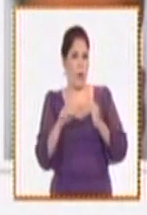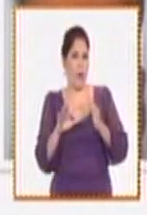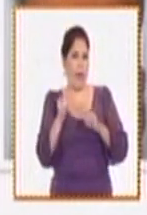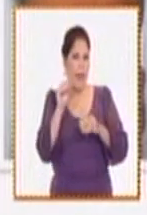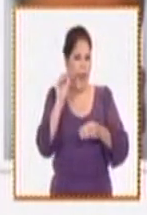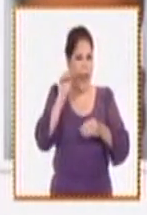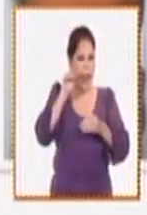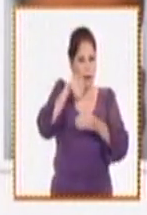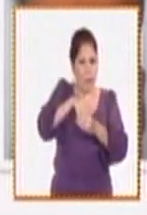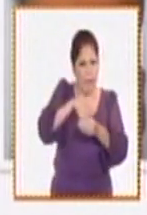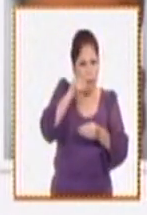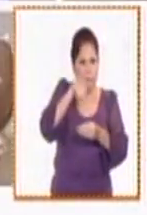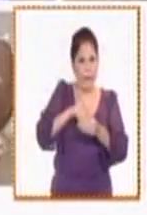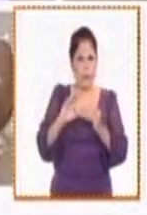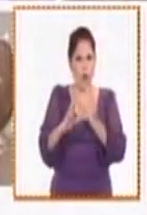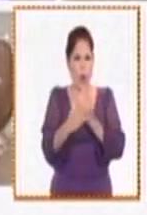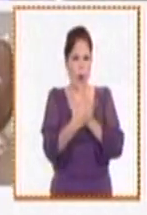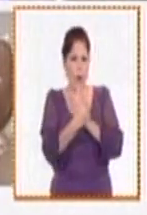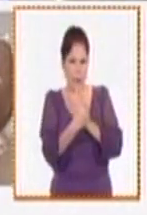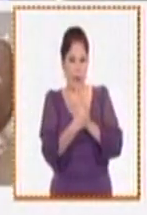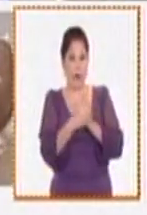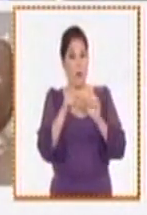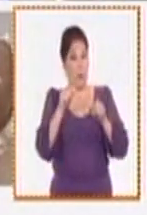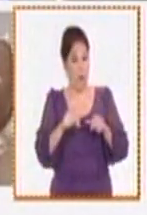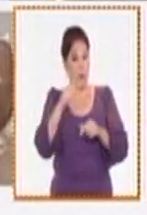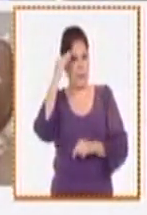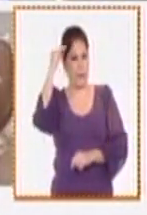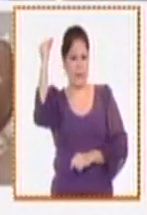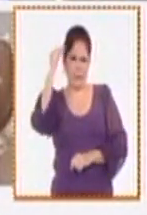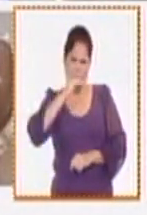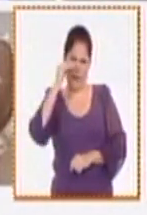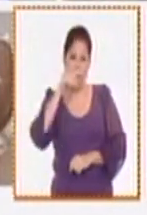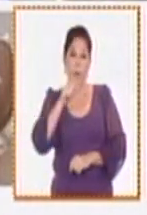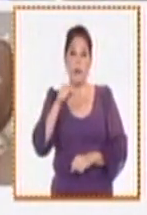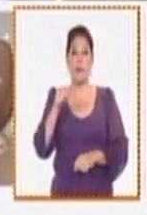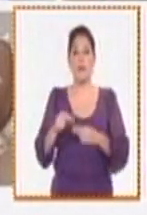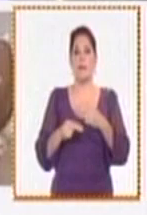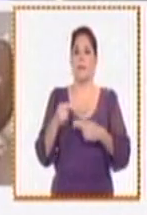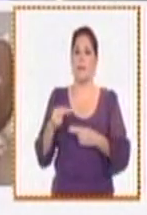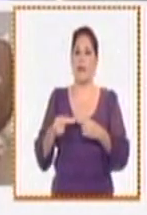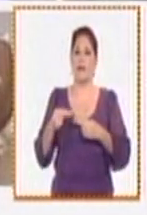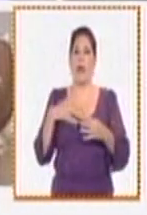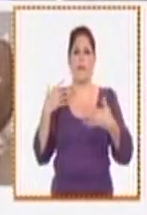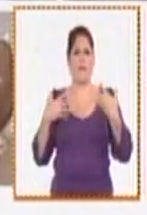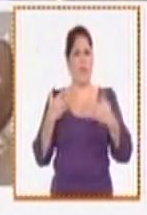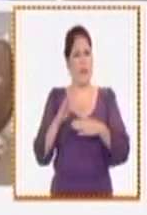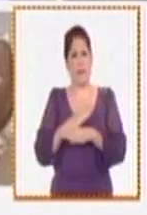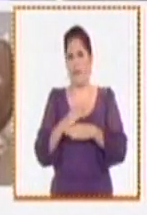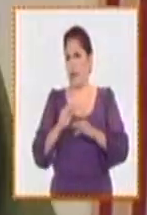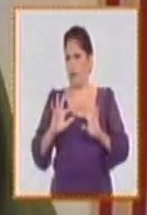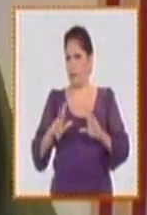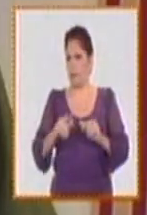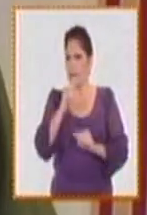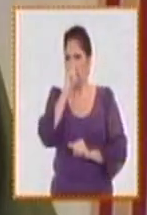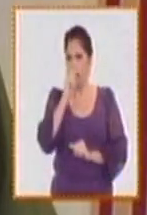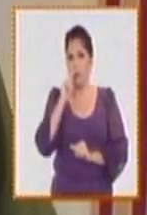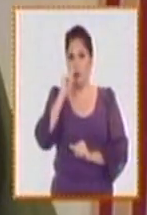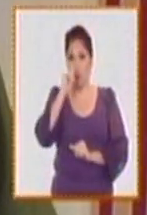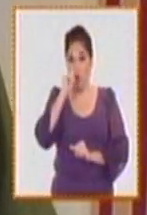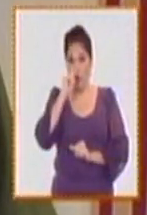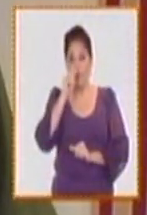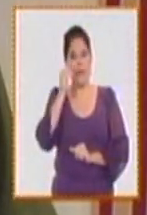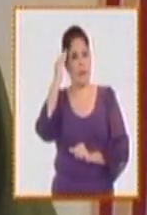determinadas cantidades de esta sustancia. Hoy tenemos conocimiento donde se realizan las actividades delictivas de droga. Hoy tenemos